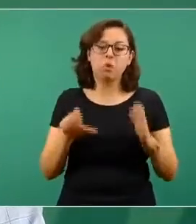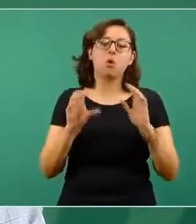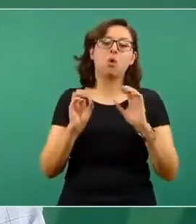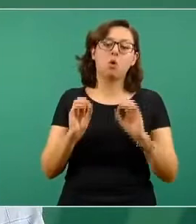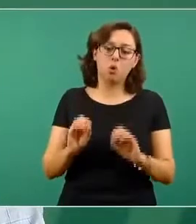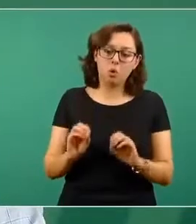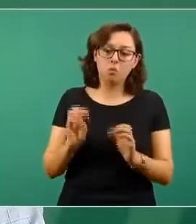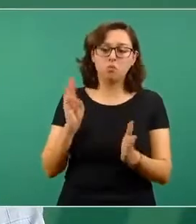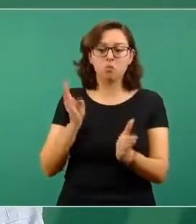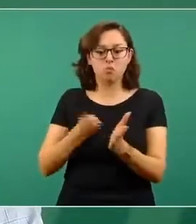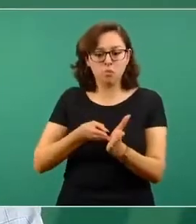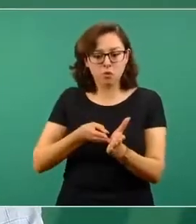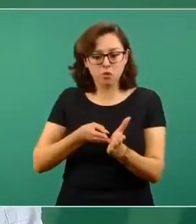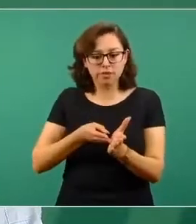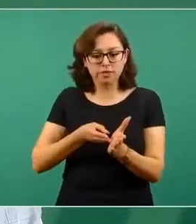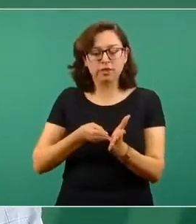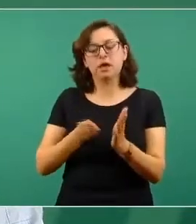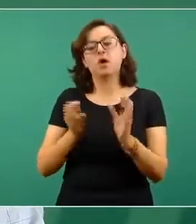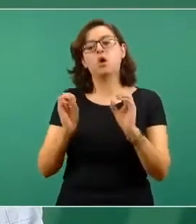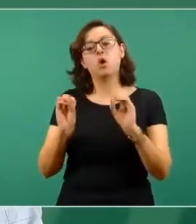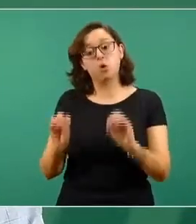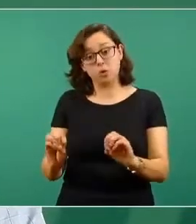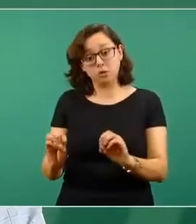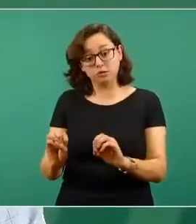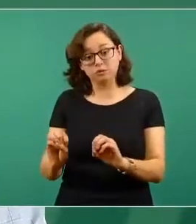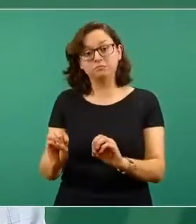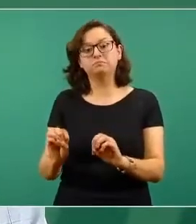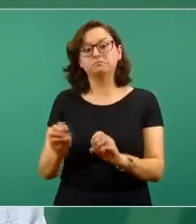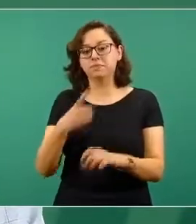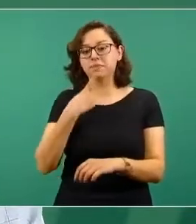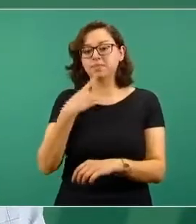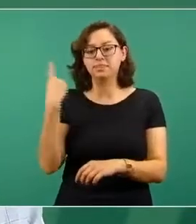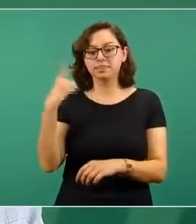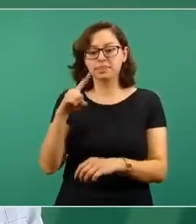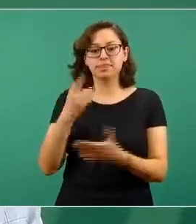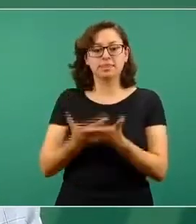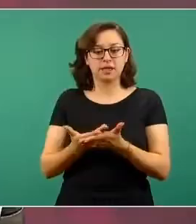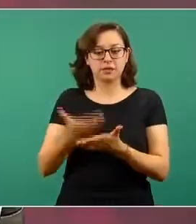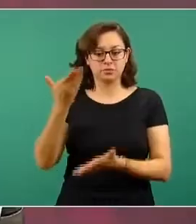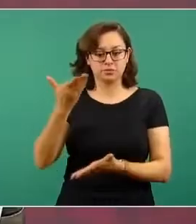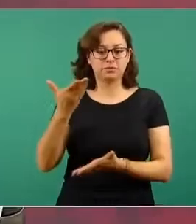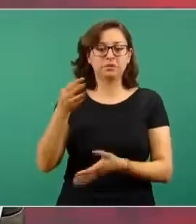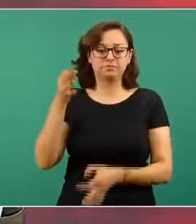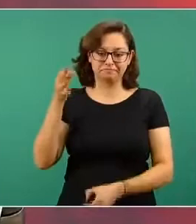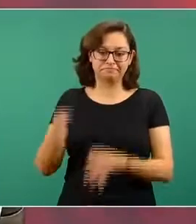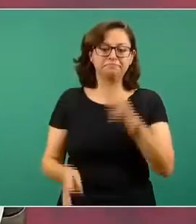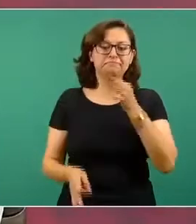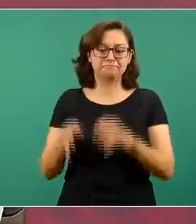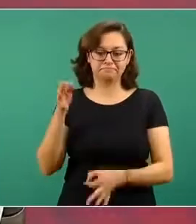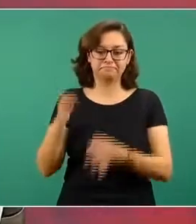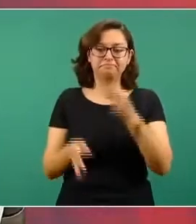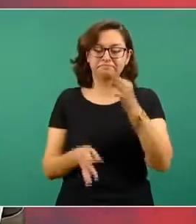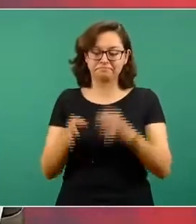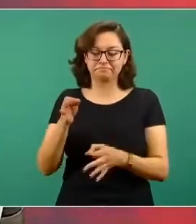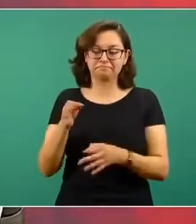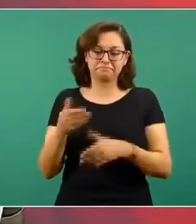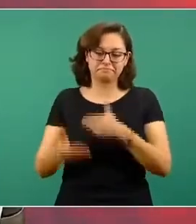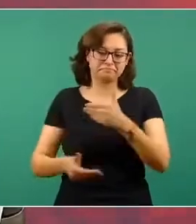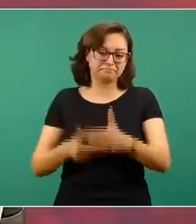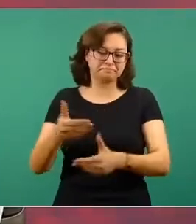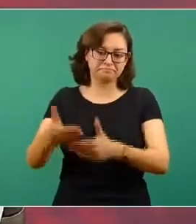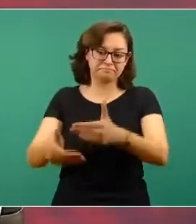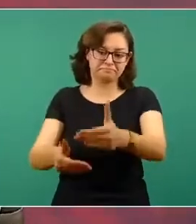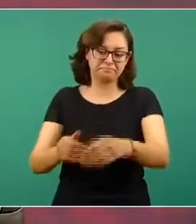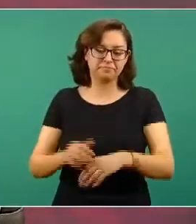son multas en un momento determinado o inclusive denuncias si el delito está en un marco penal y hay algo que